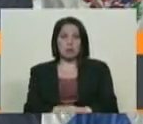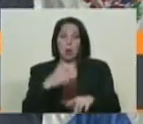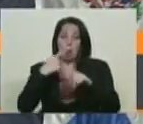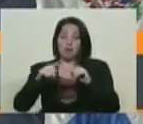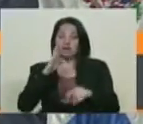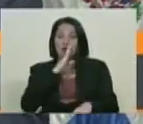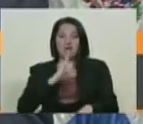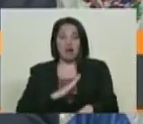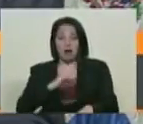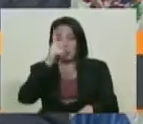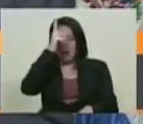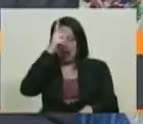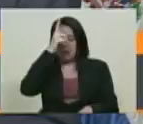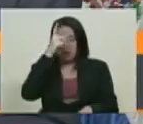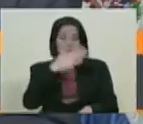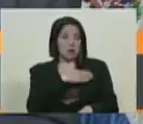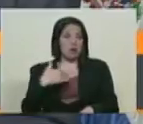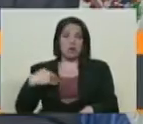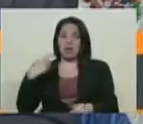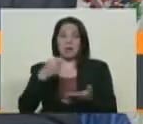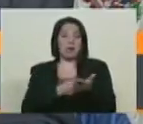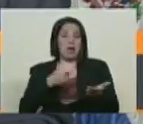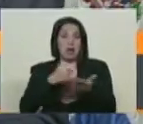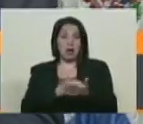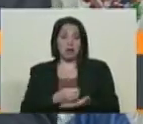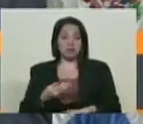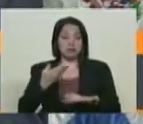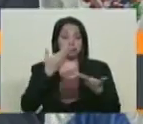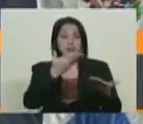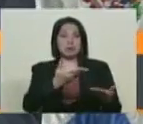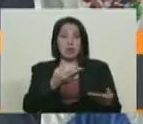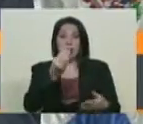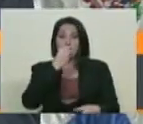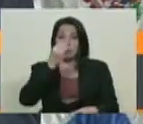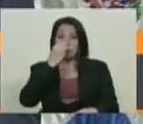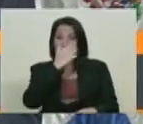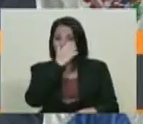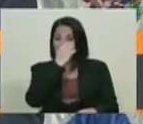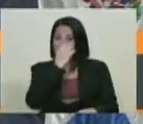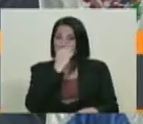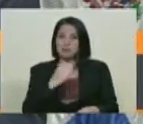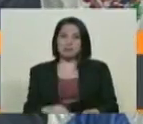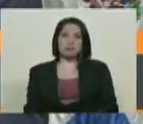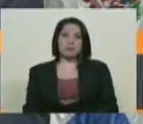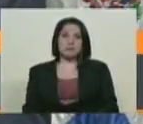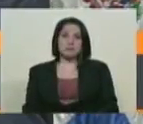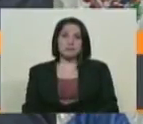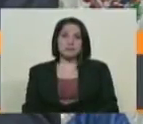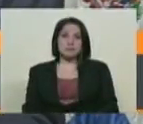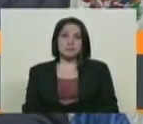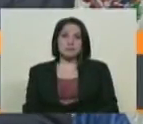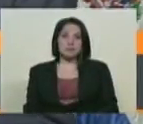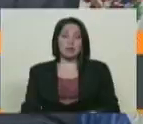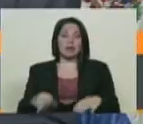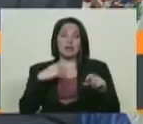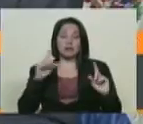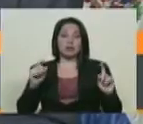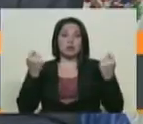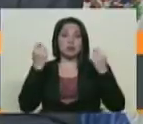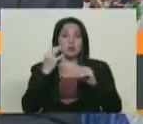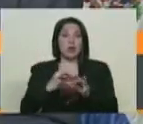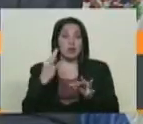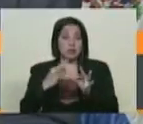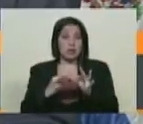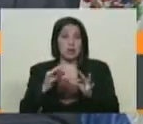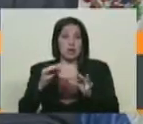Venezuela, y se nieguen a pagar a los proveedores de alimentos y de medicamentos. Afortunadamente, tenemos un gobierno en Venezuela que